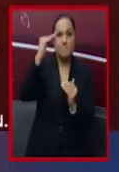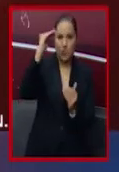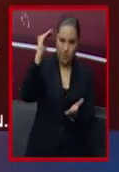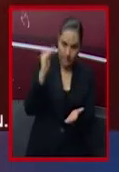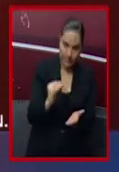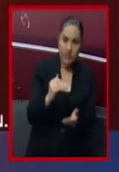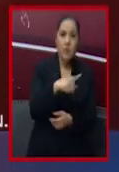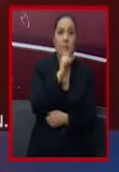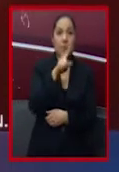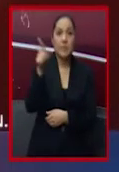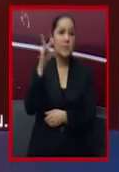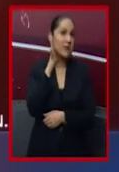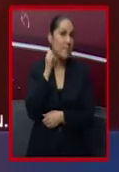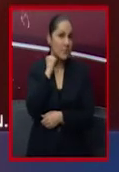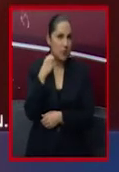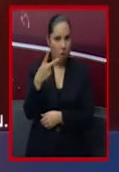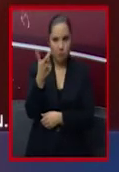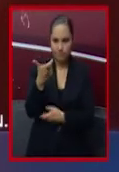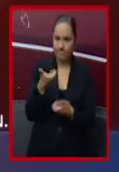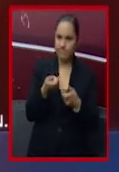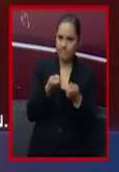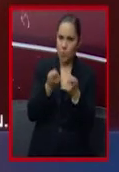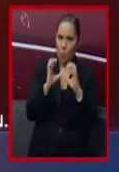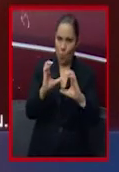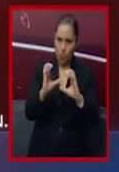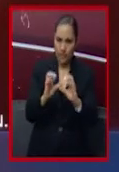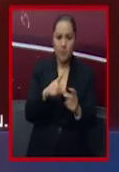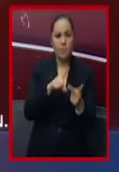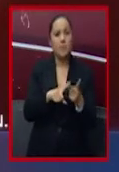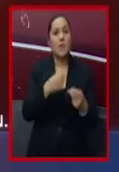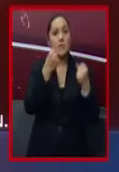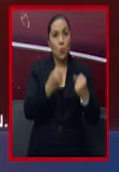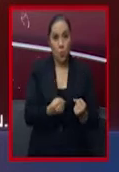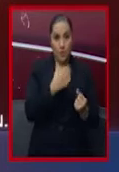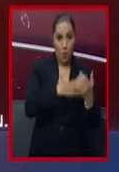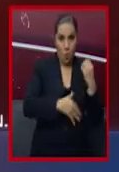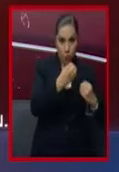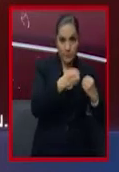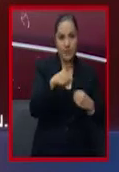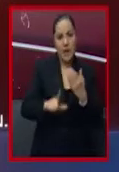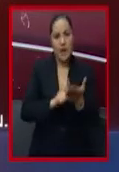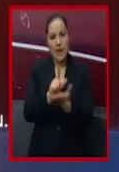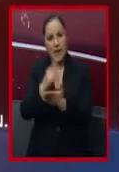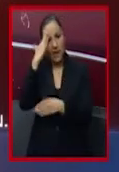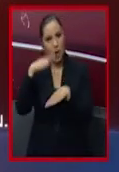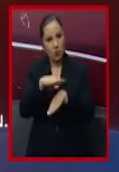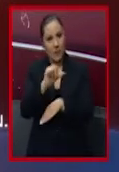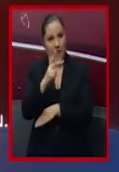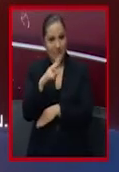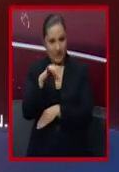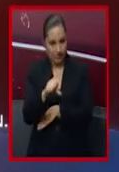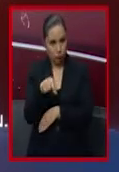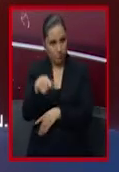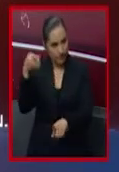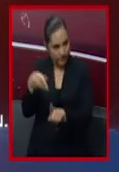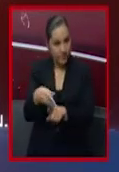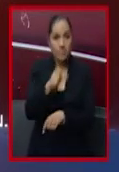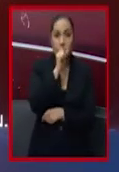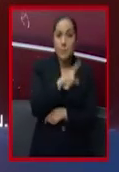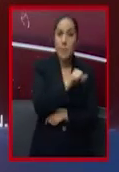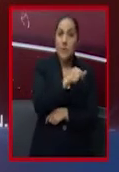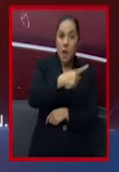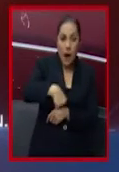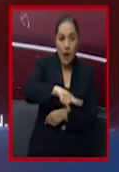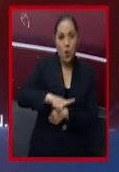en el Senado. En el apartado de Seguridad y Justicia, aprobación de la Ley General de Archivos, reforma constitucional en materia de gobiernos de